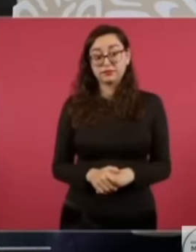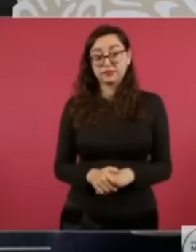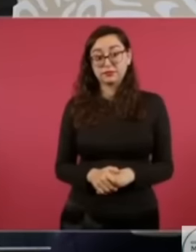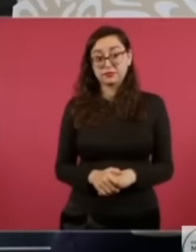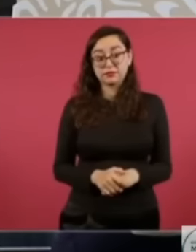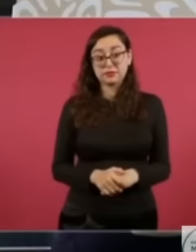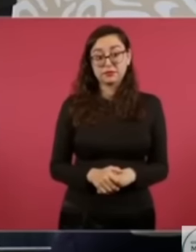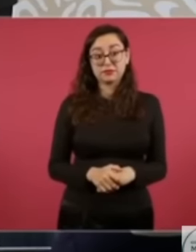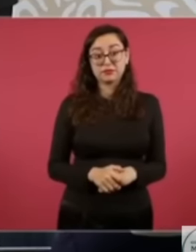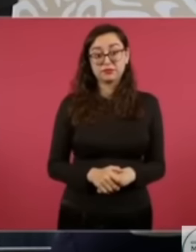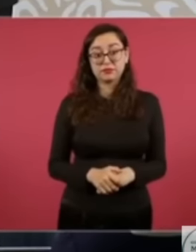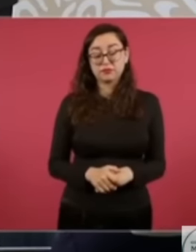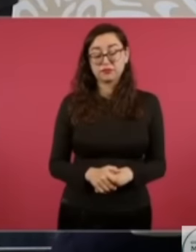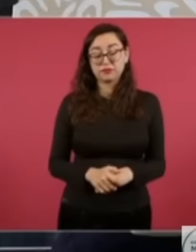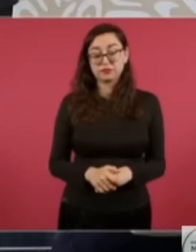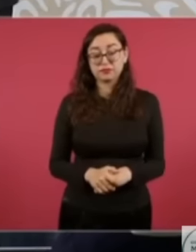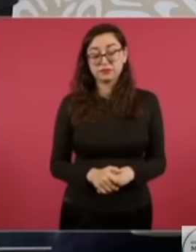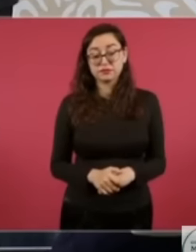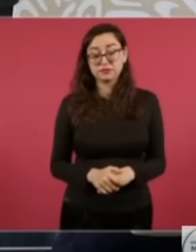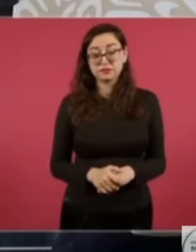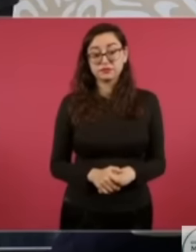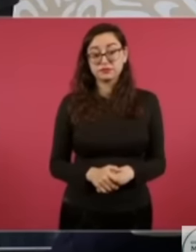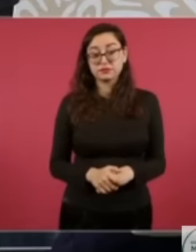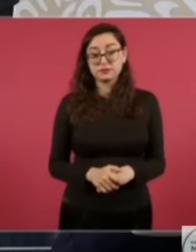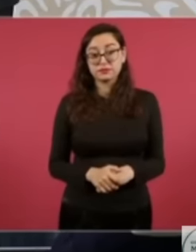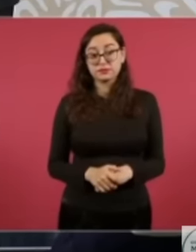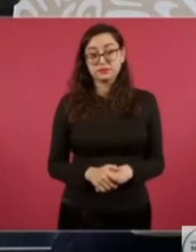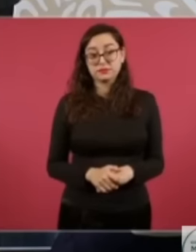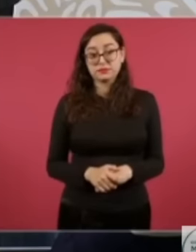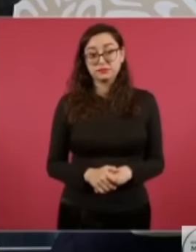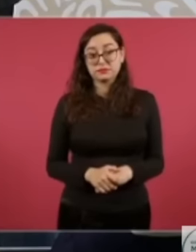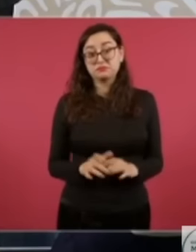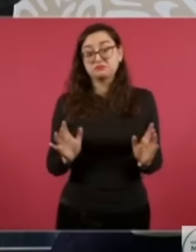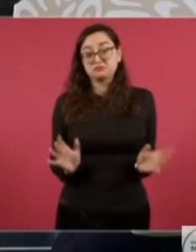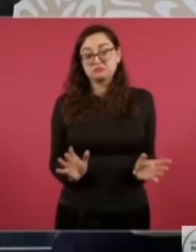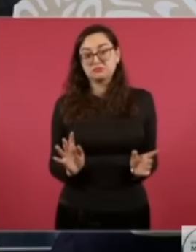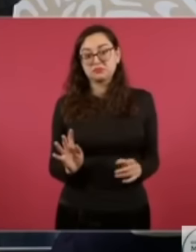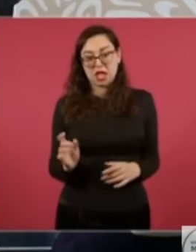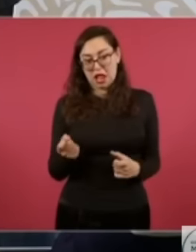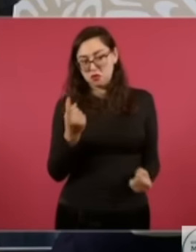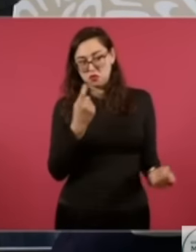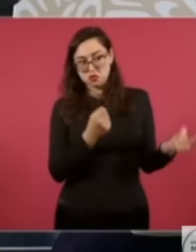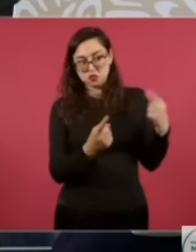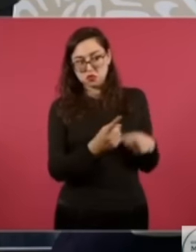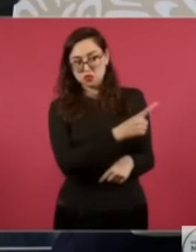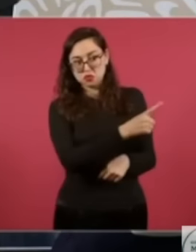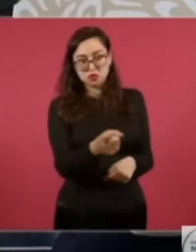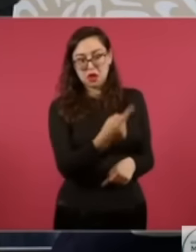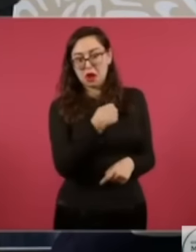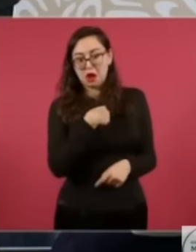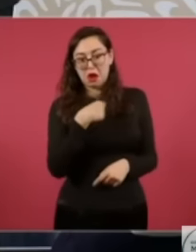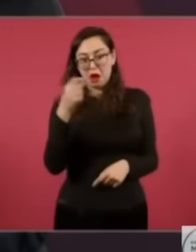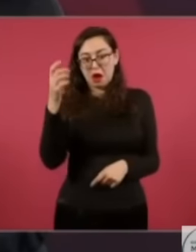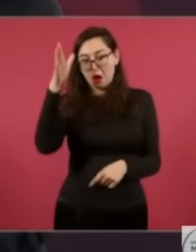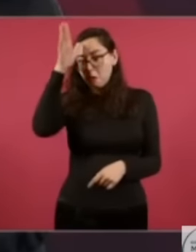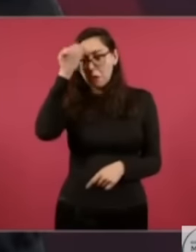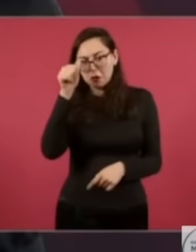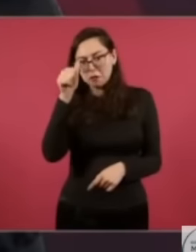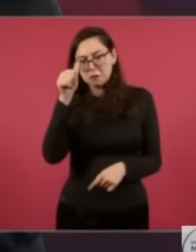Desde luego, no todos van a estar de acuerdo con nosotros. No somos monedita de